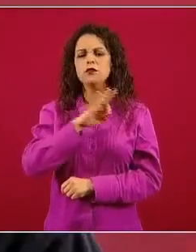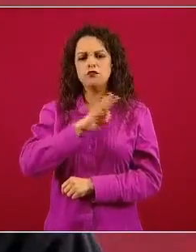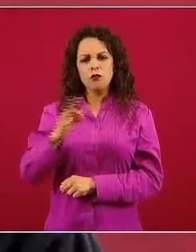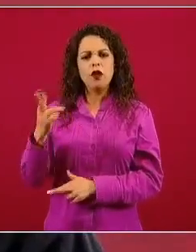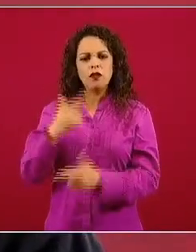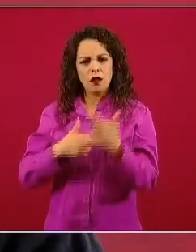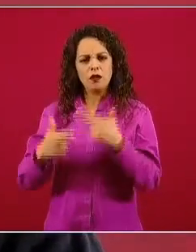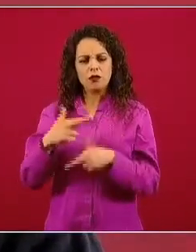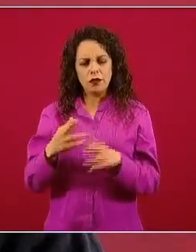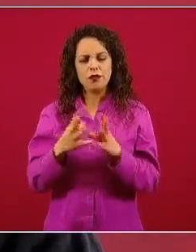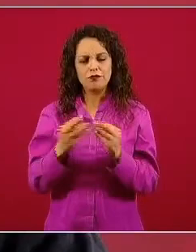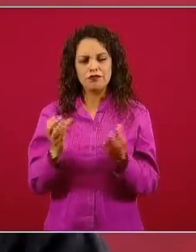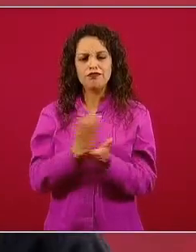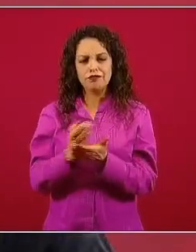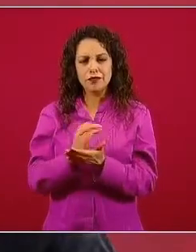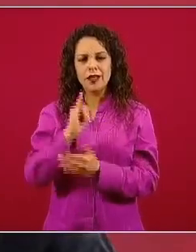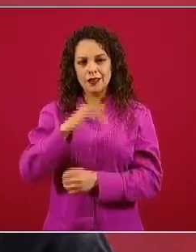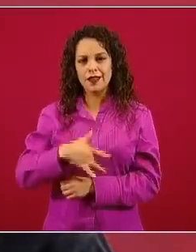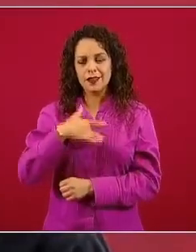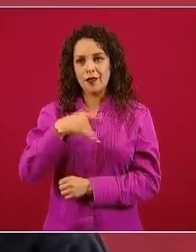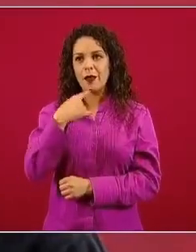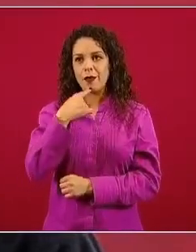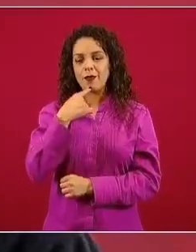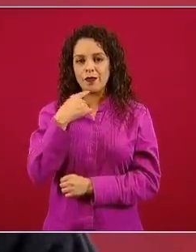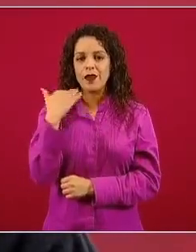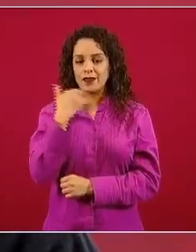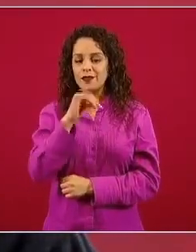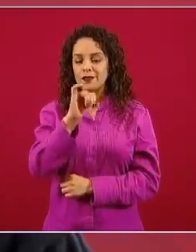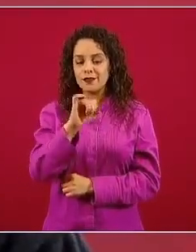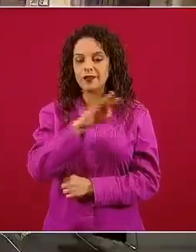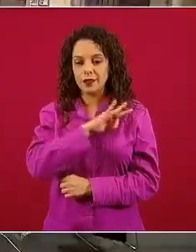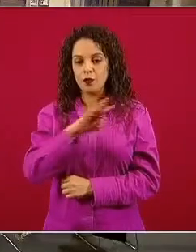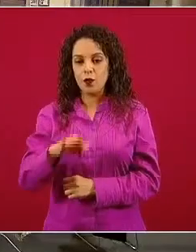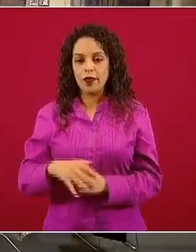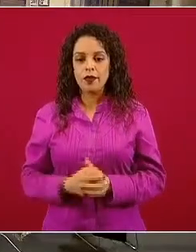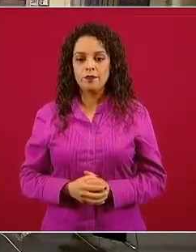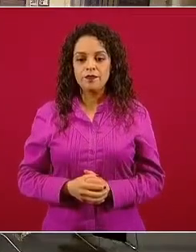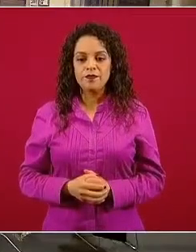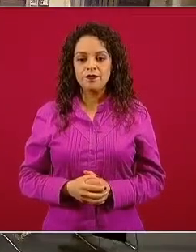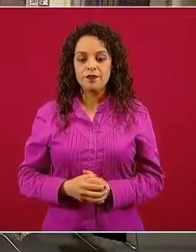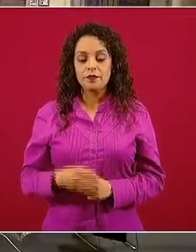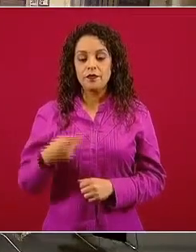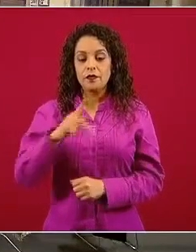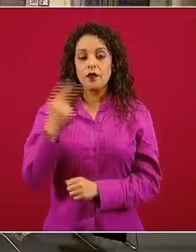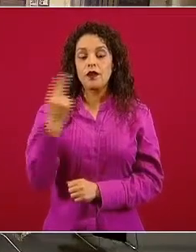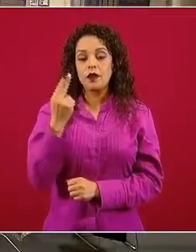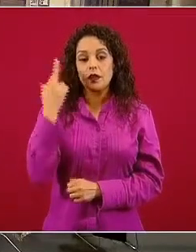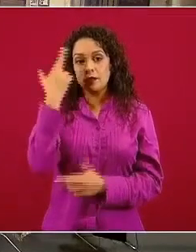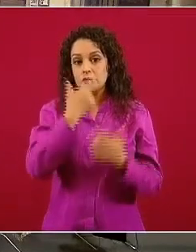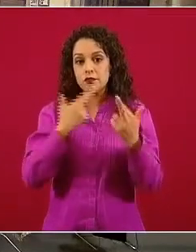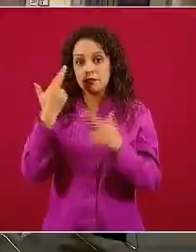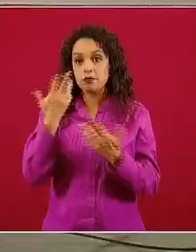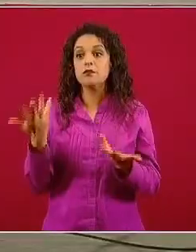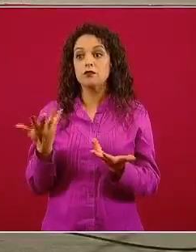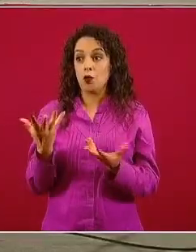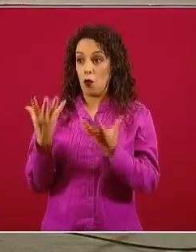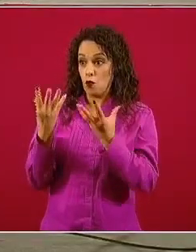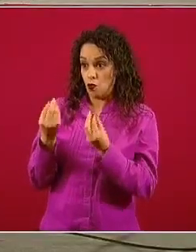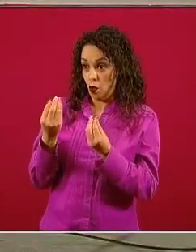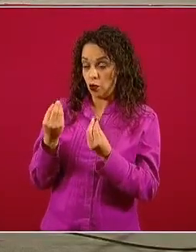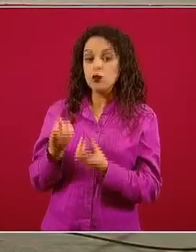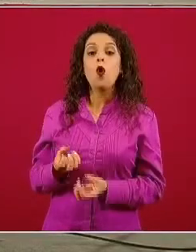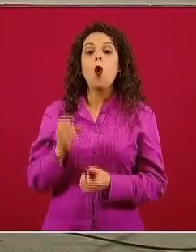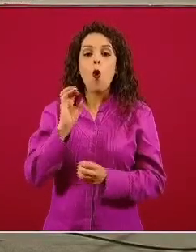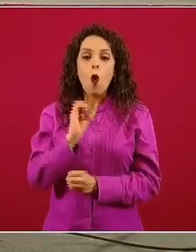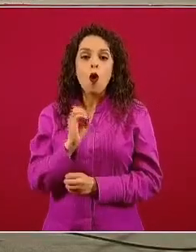su momento qué tanta puede ser la magnitud de este tipo de afectaciones, qué tanto podrían demorar en su